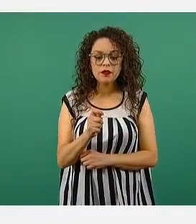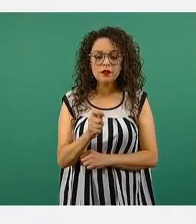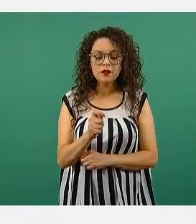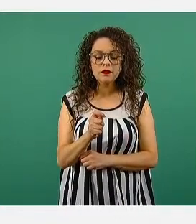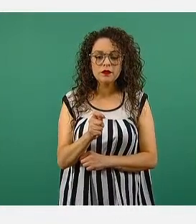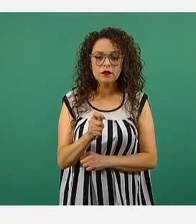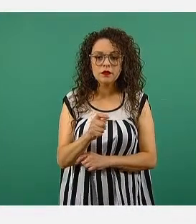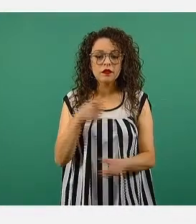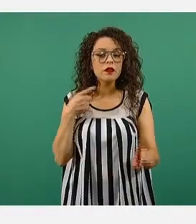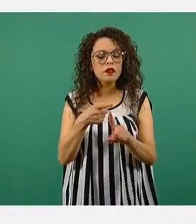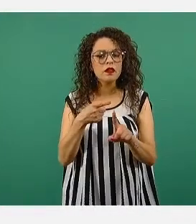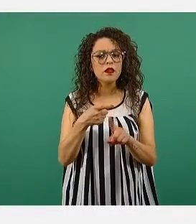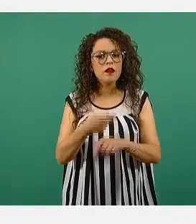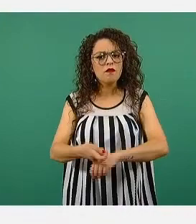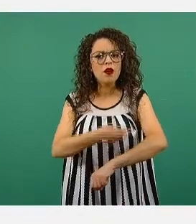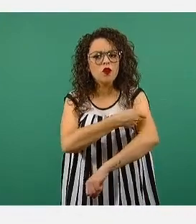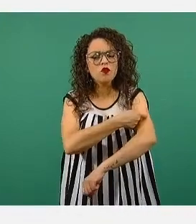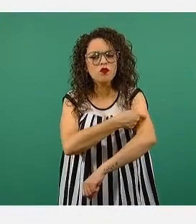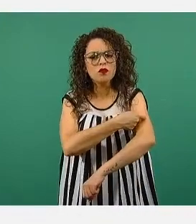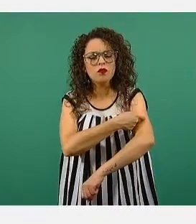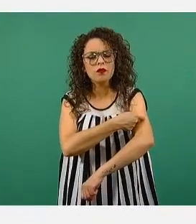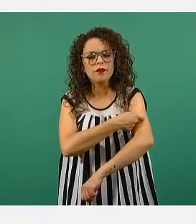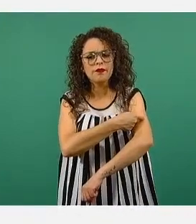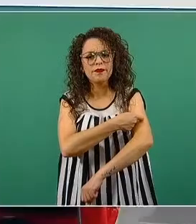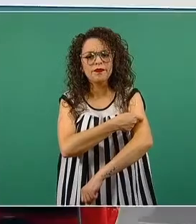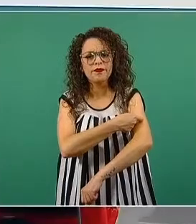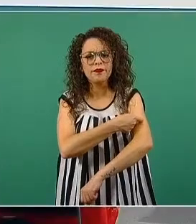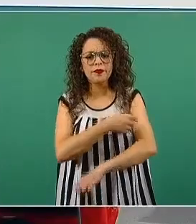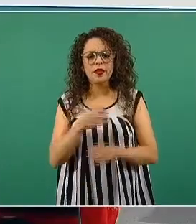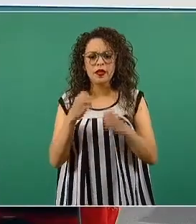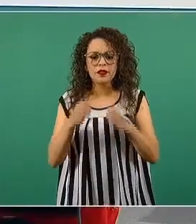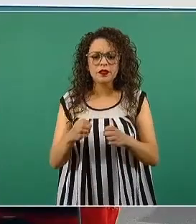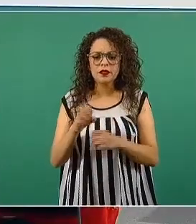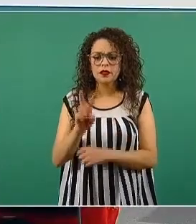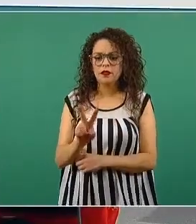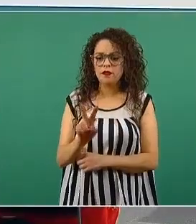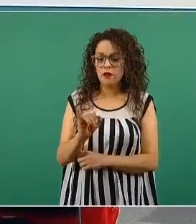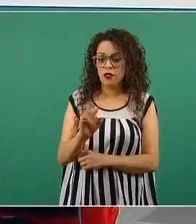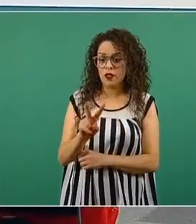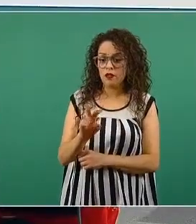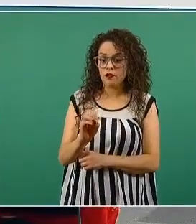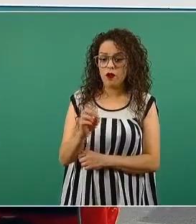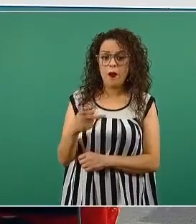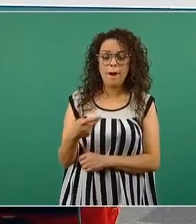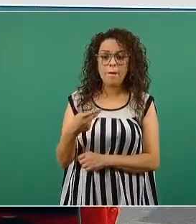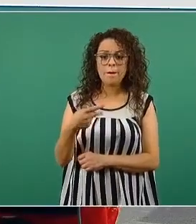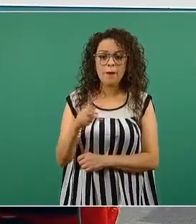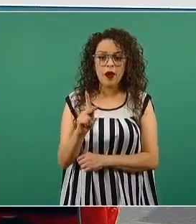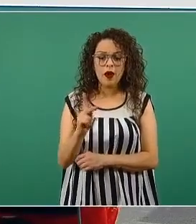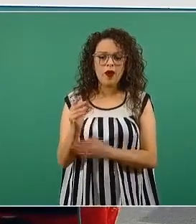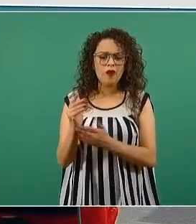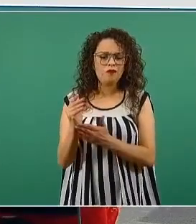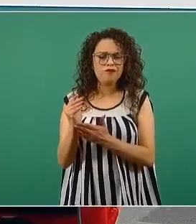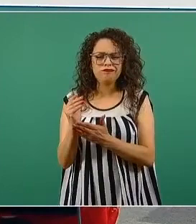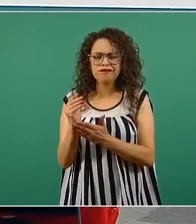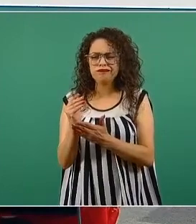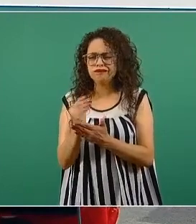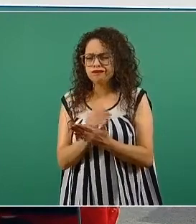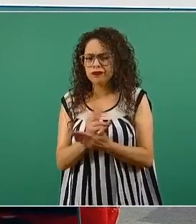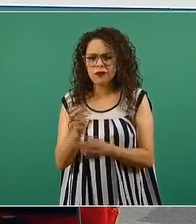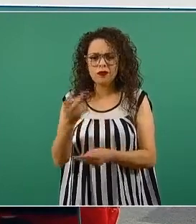aquellas vacunas que están vivas pero con una mínima capacidad de producir infección, pero se están